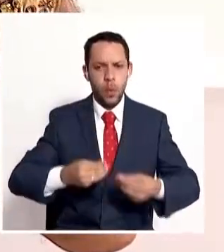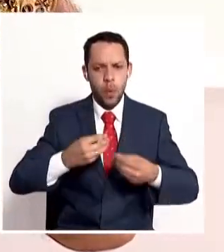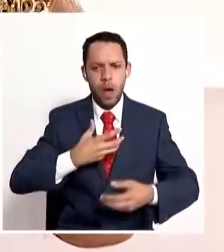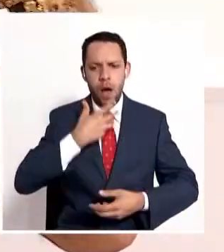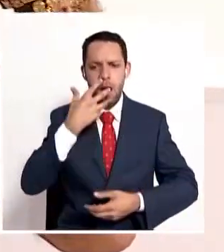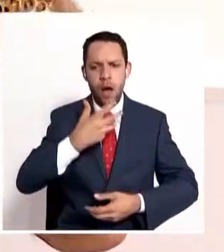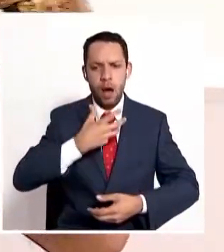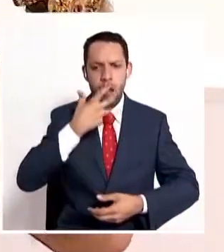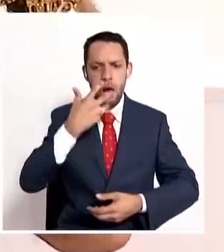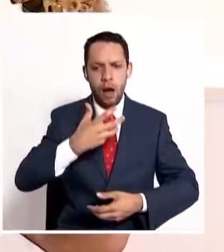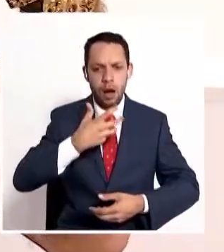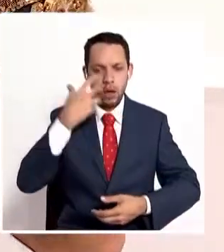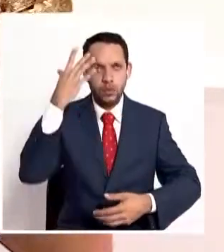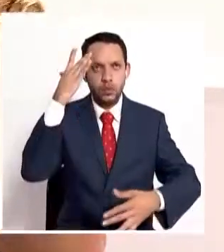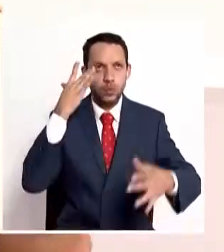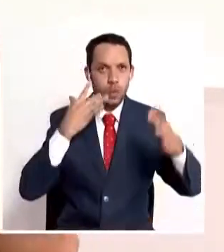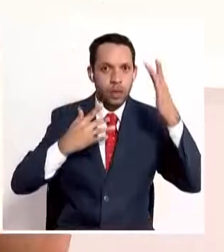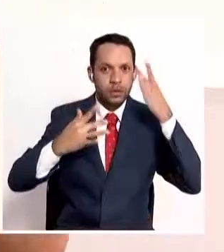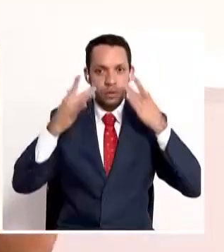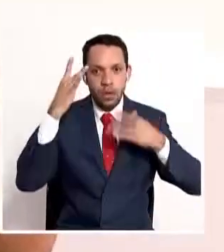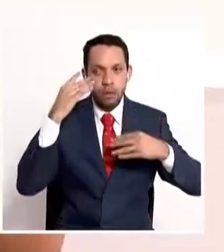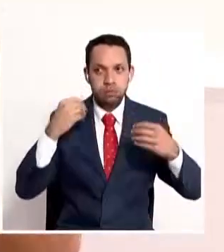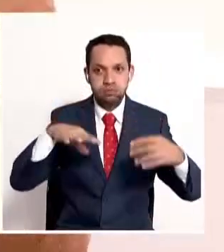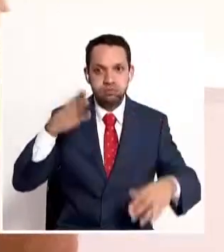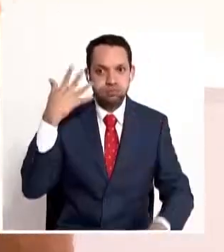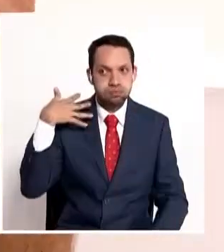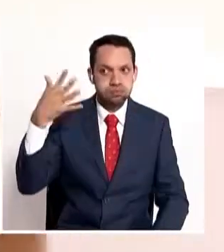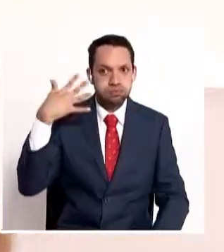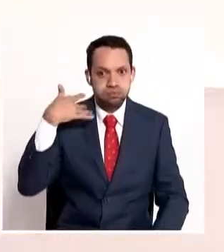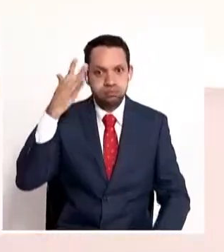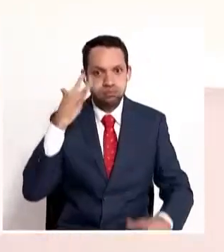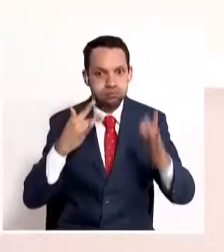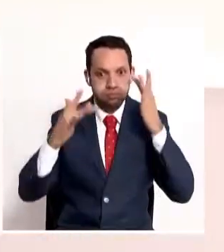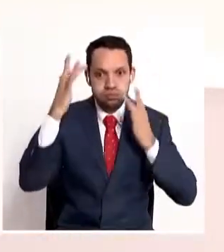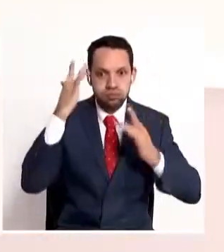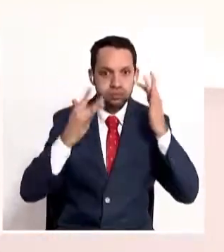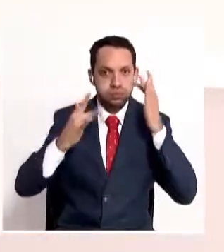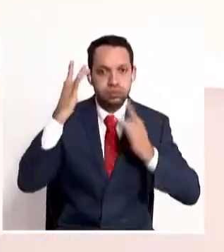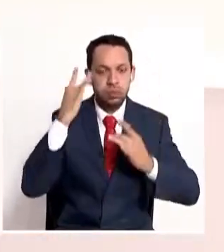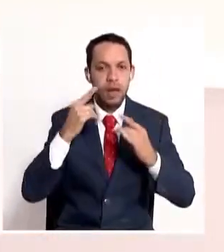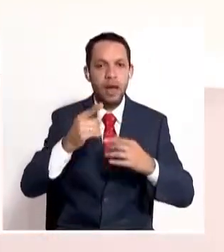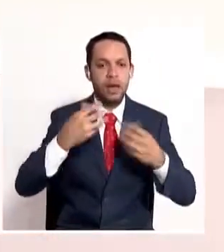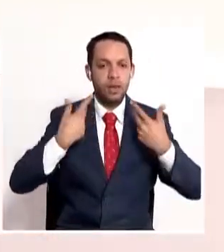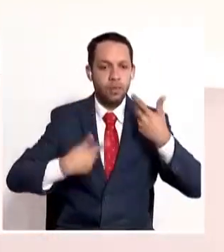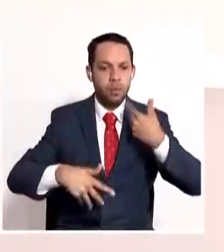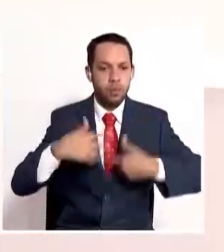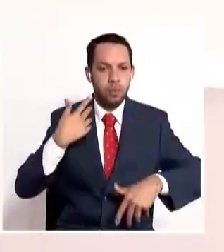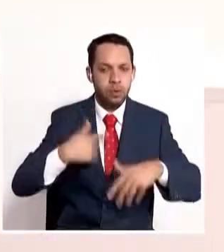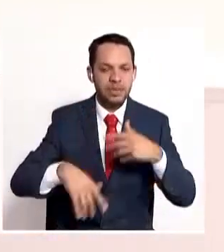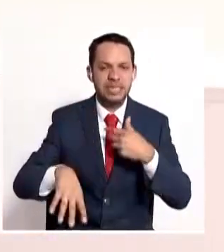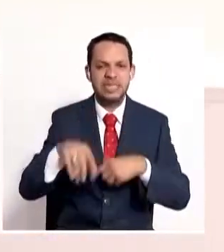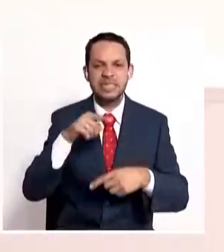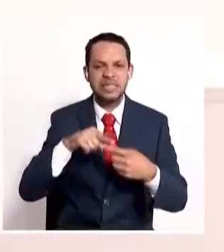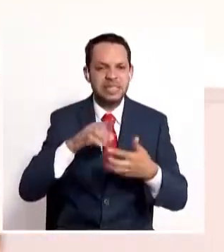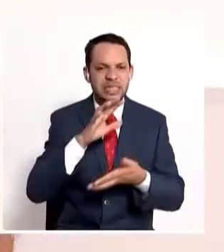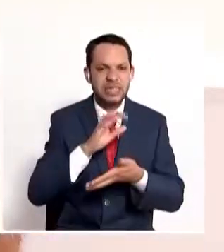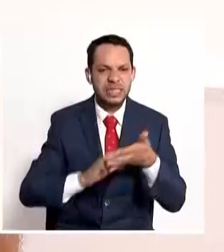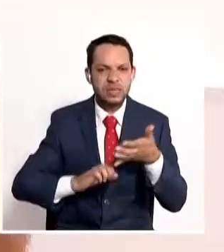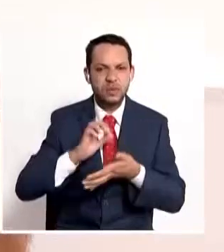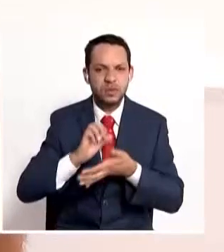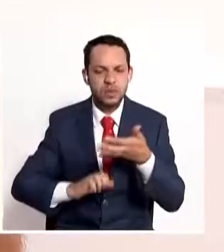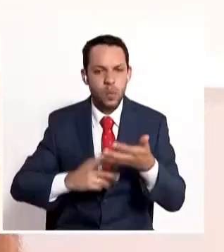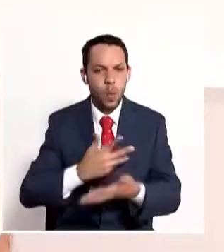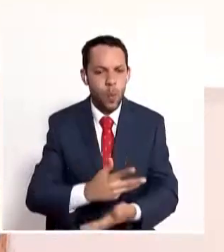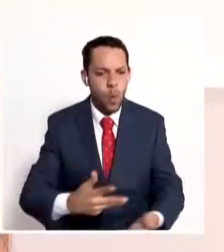entonces sudán sudán sudán sudán y esto en el sudor están liberando creatinina ácido úrico todas esas